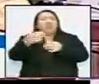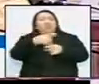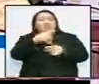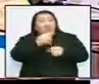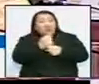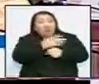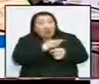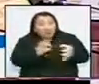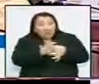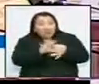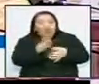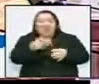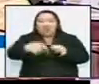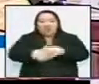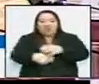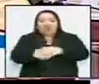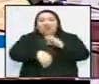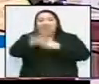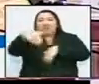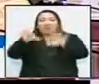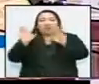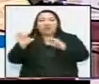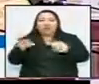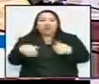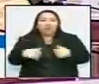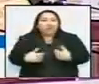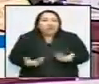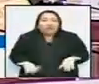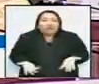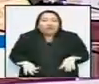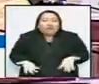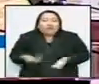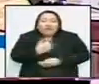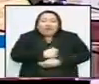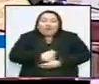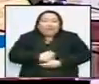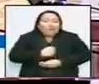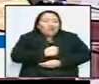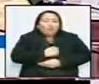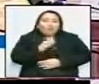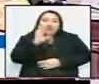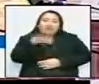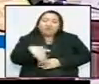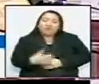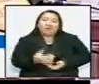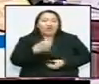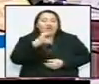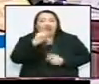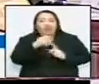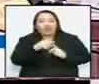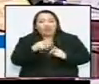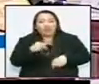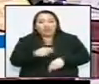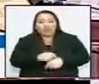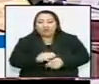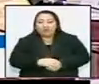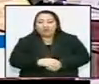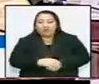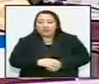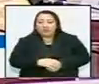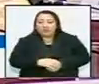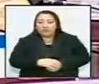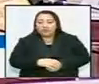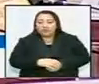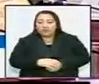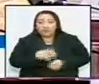OSI porque dice que es corrupto. Y lamento esa forma de actuar en la Contraloría en este momento.